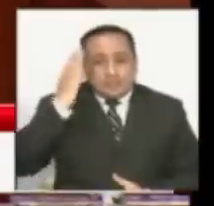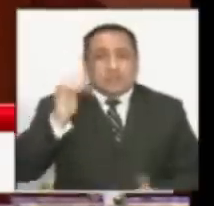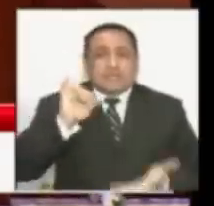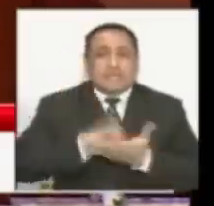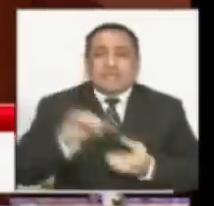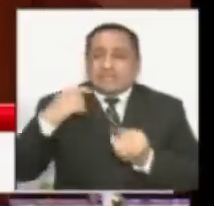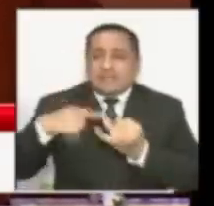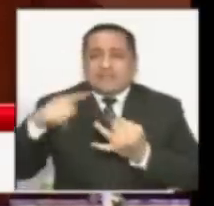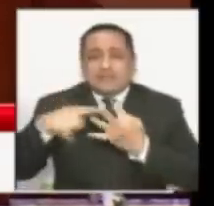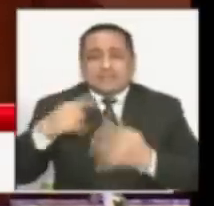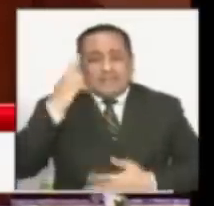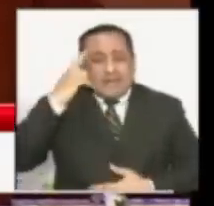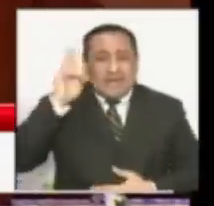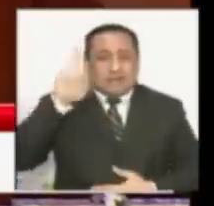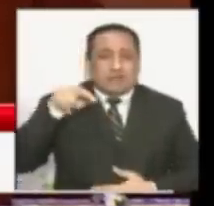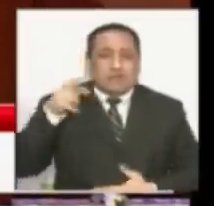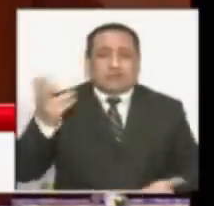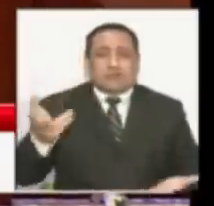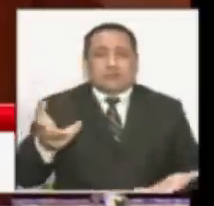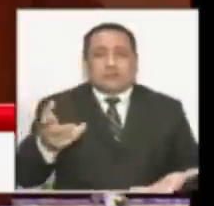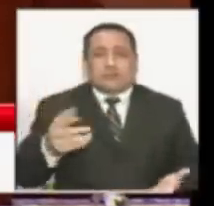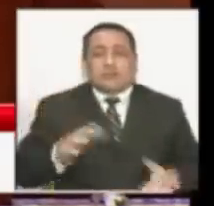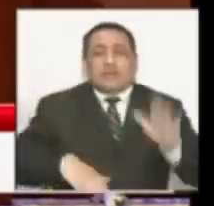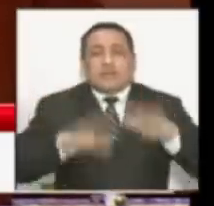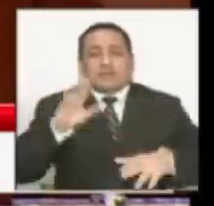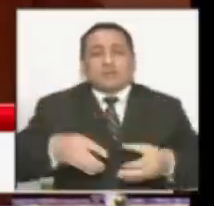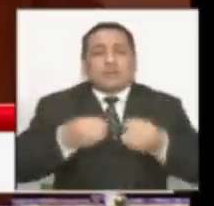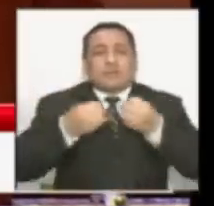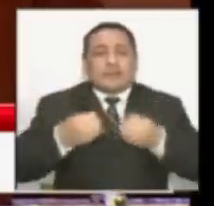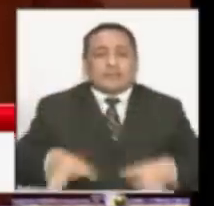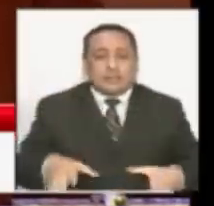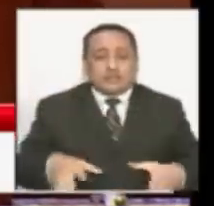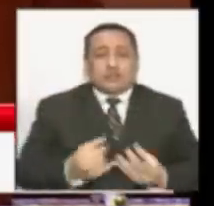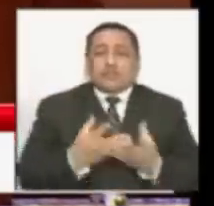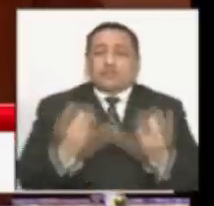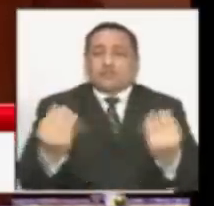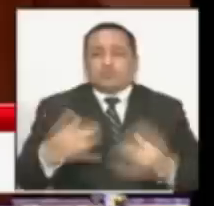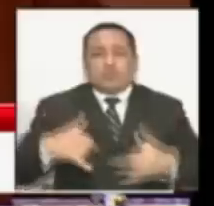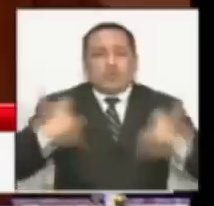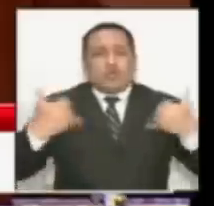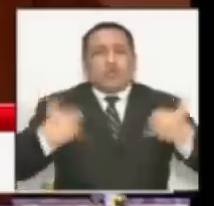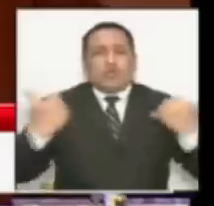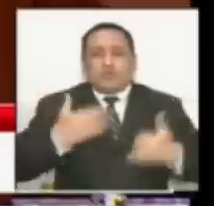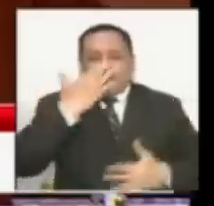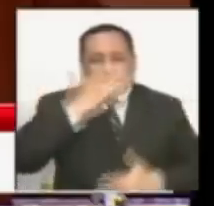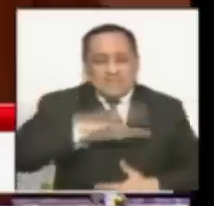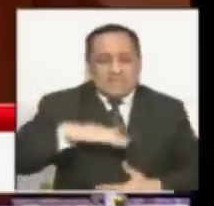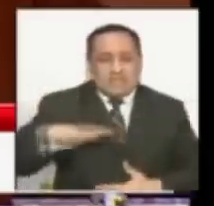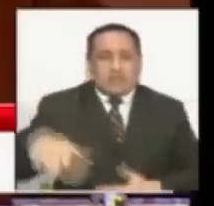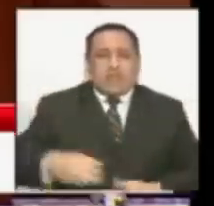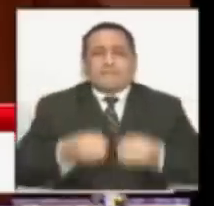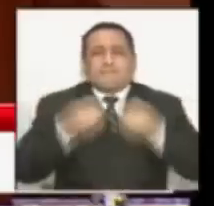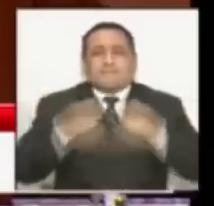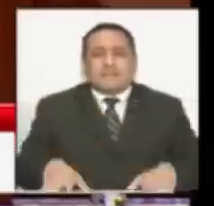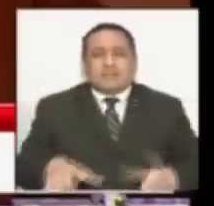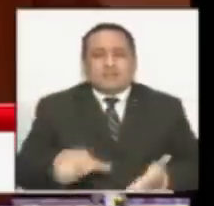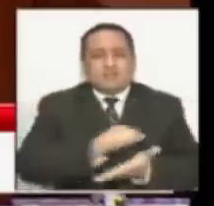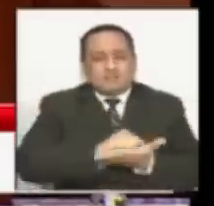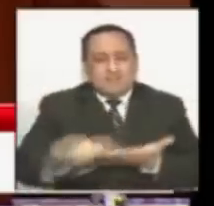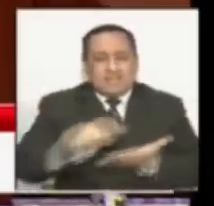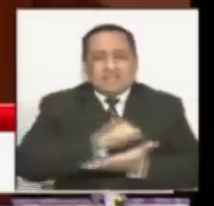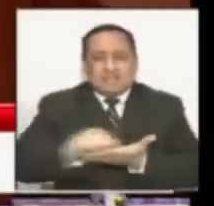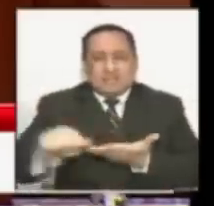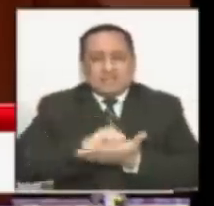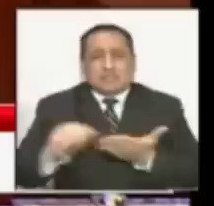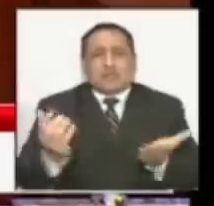por diversas circunstancias hemos perdido, y muchos jóvenes y niños han perdido, meses